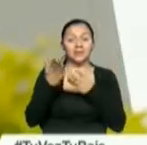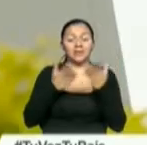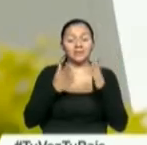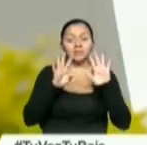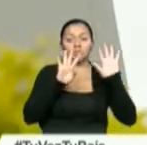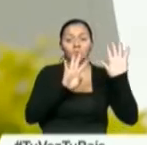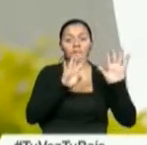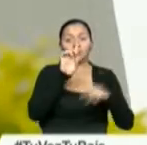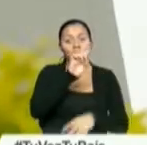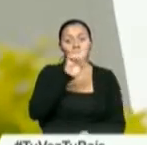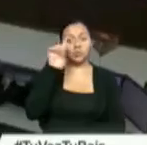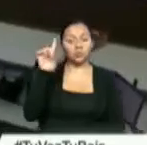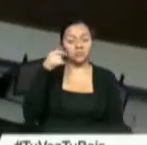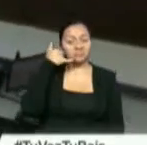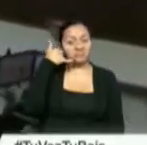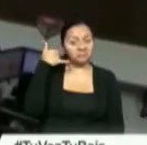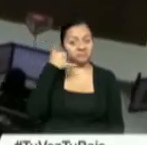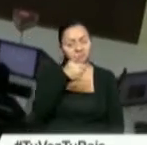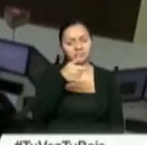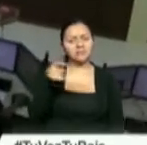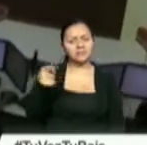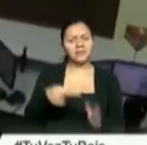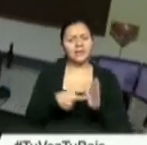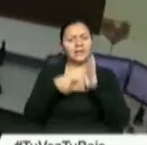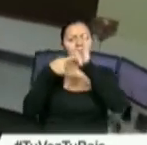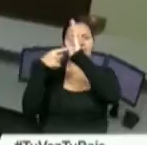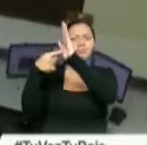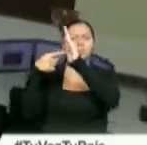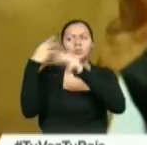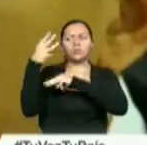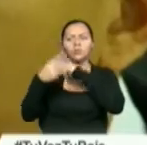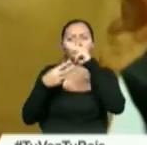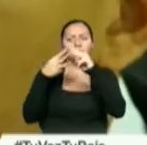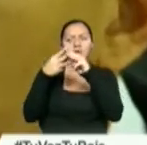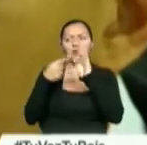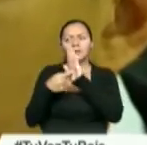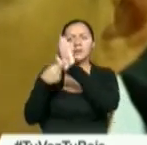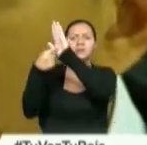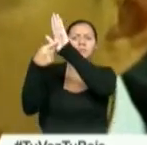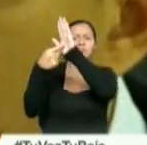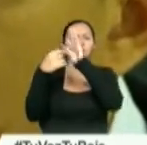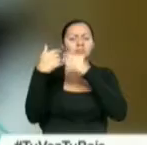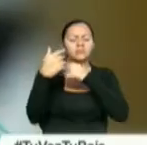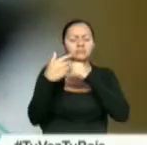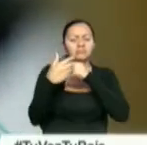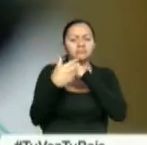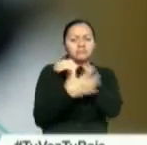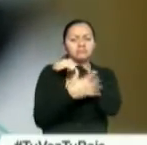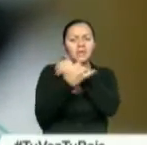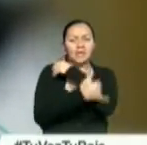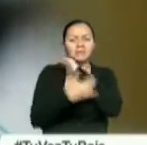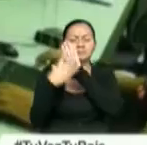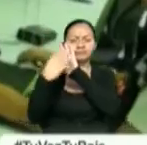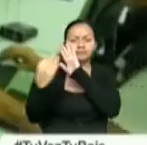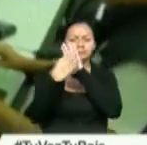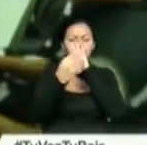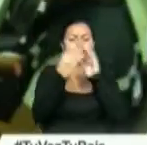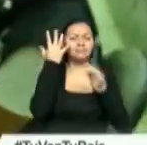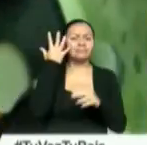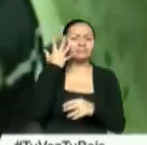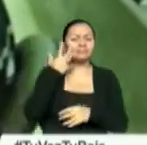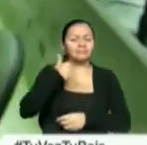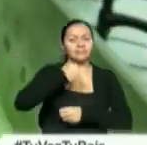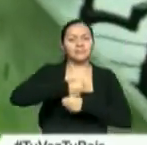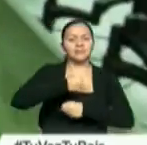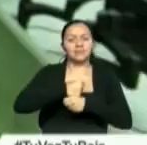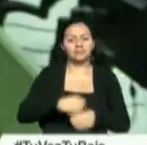1911 se ha convertido en un referente y modelo a seguir por otros países gracias al trabajo diario que cumple en conjunto